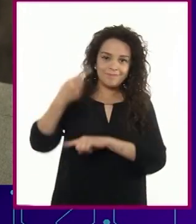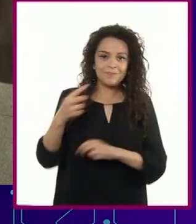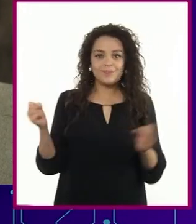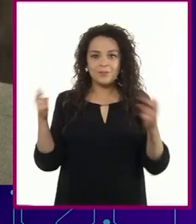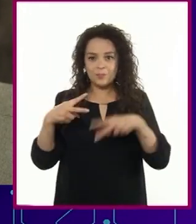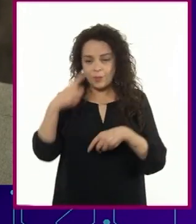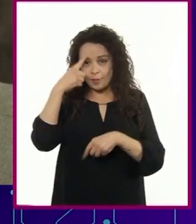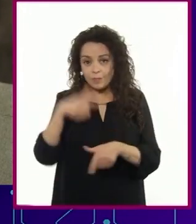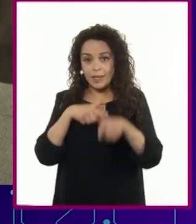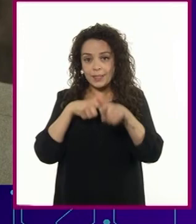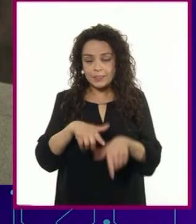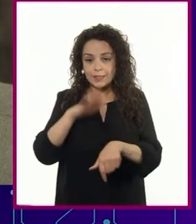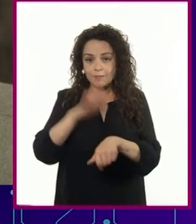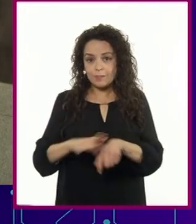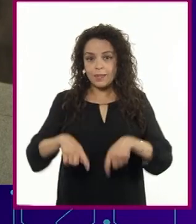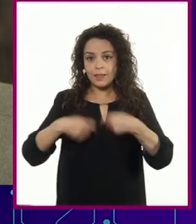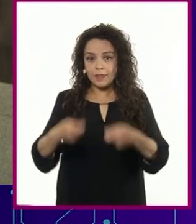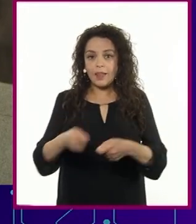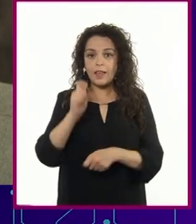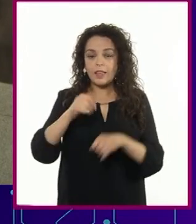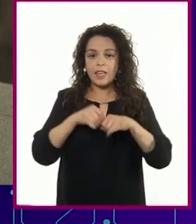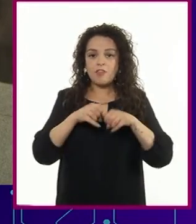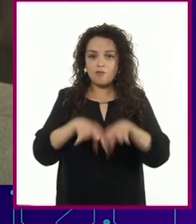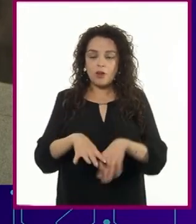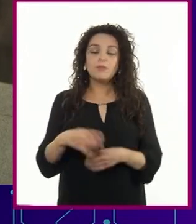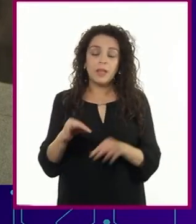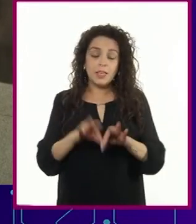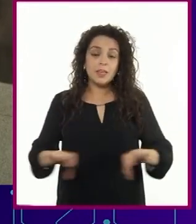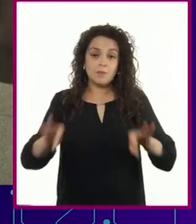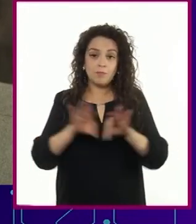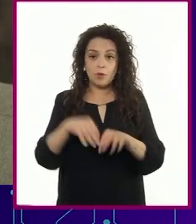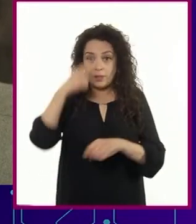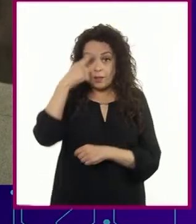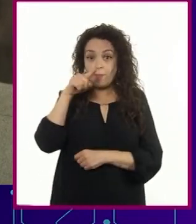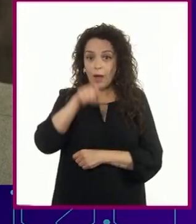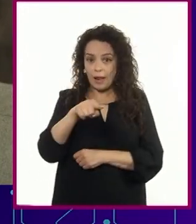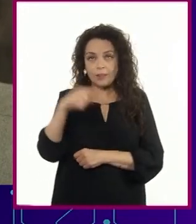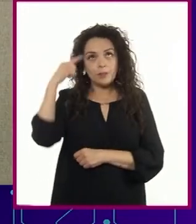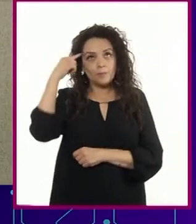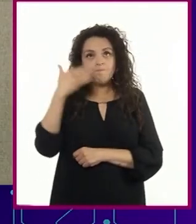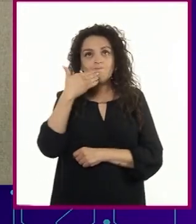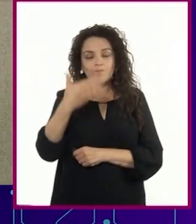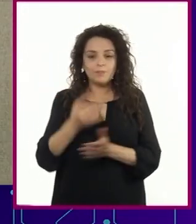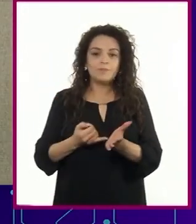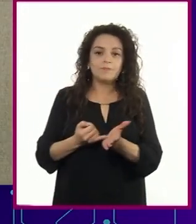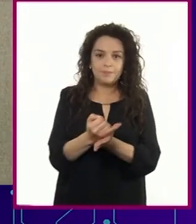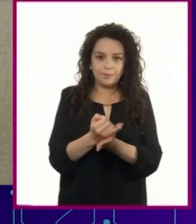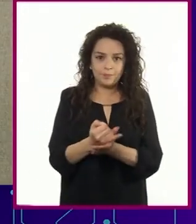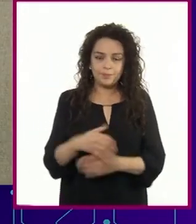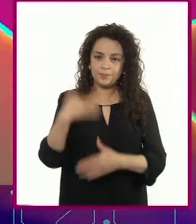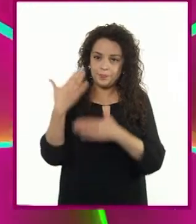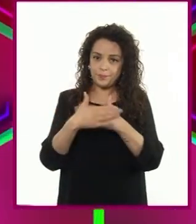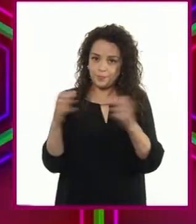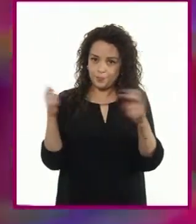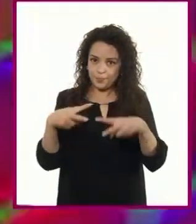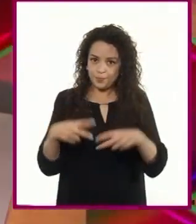continuar dándote datos esenciales para que tú puedas tomar la mejor decisión. Te veo en la siguiente